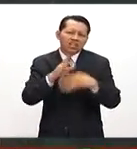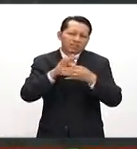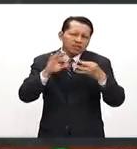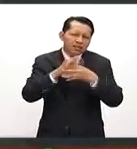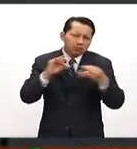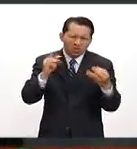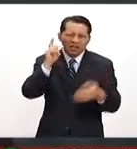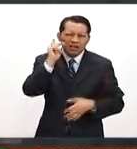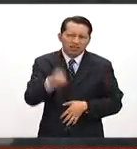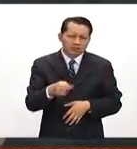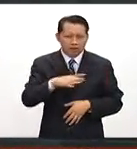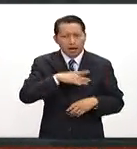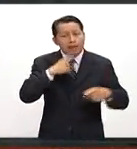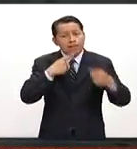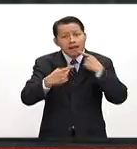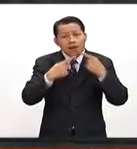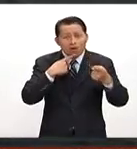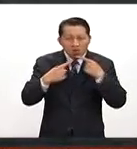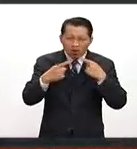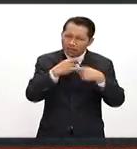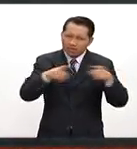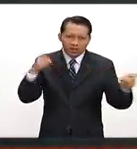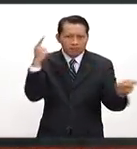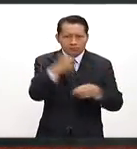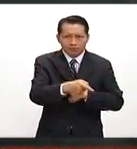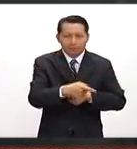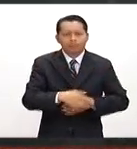optó por el diálogo en vez del insulto.